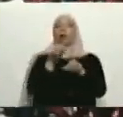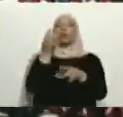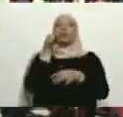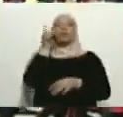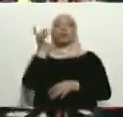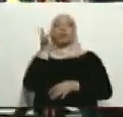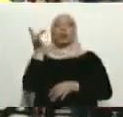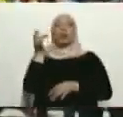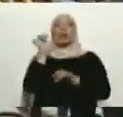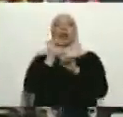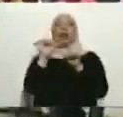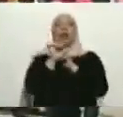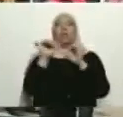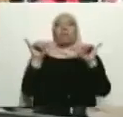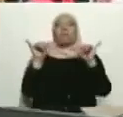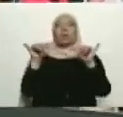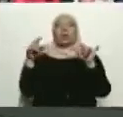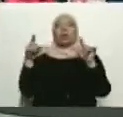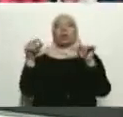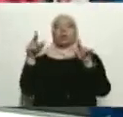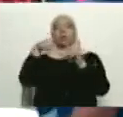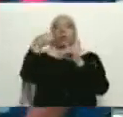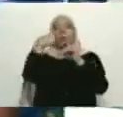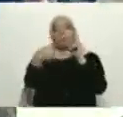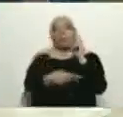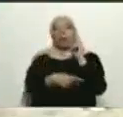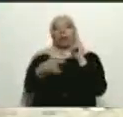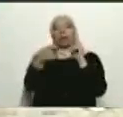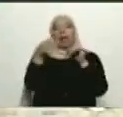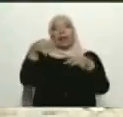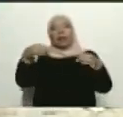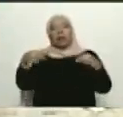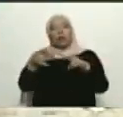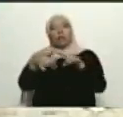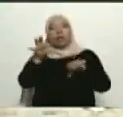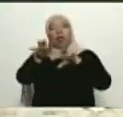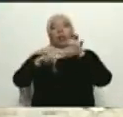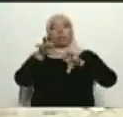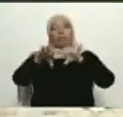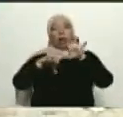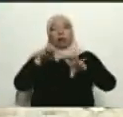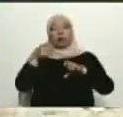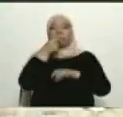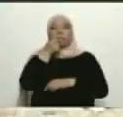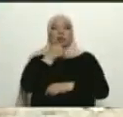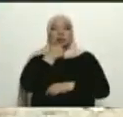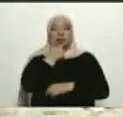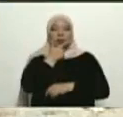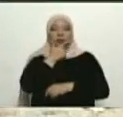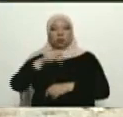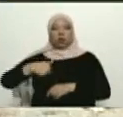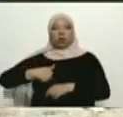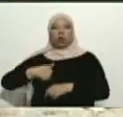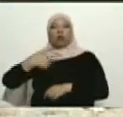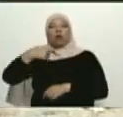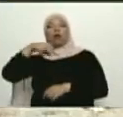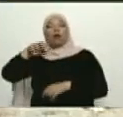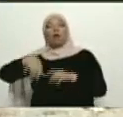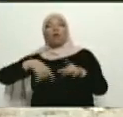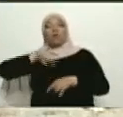biosistema los mismos parques coralinos la misma especie que son Realmente bellísimas nuestro parque los Roque